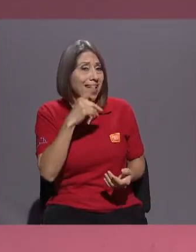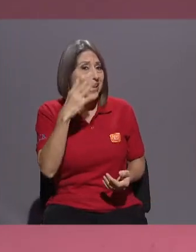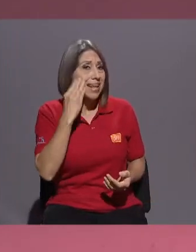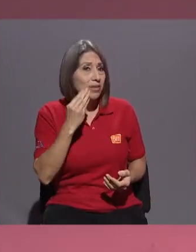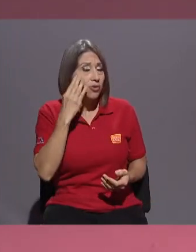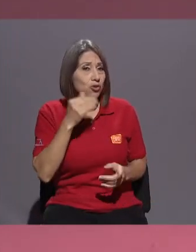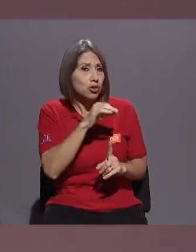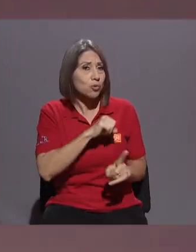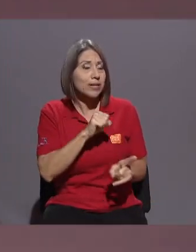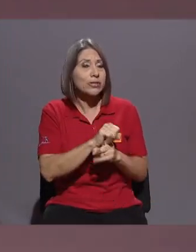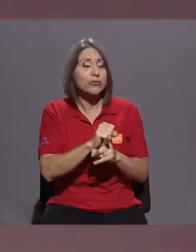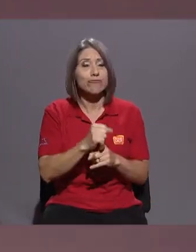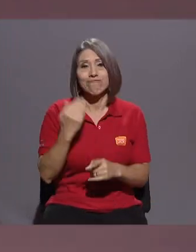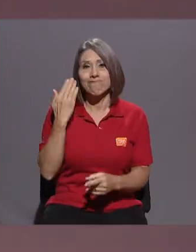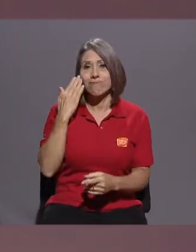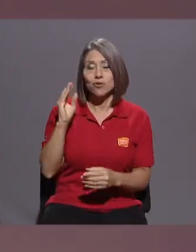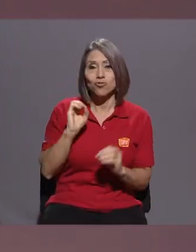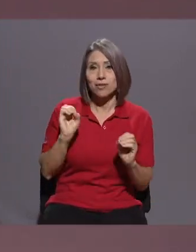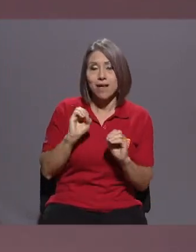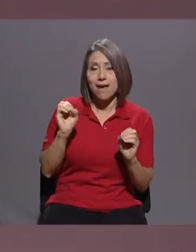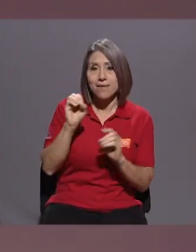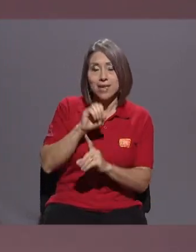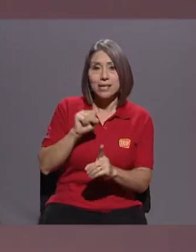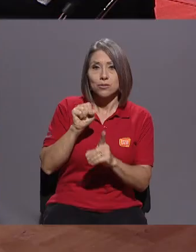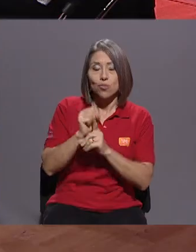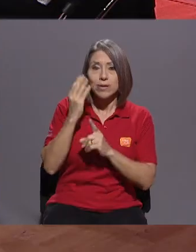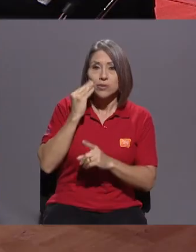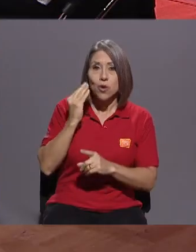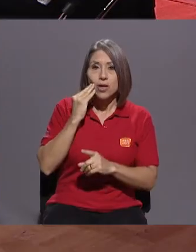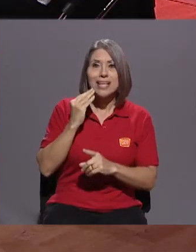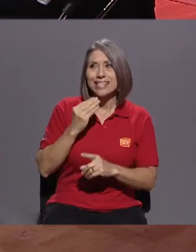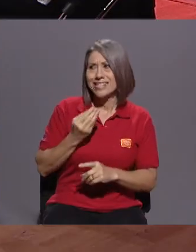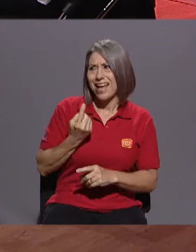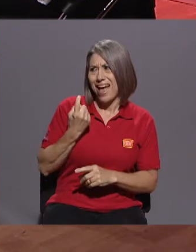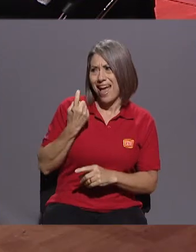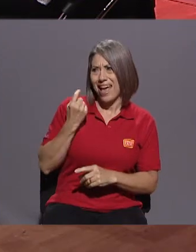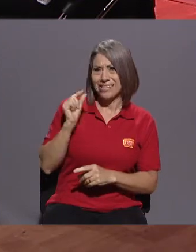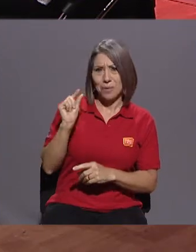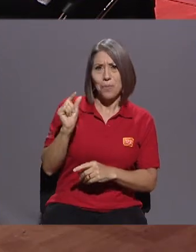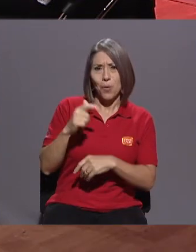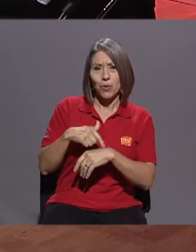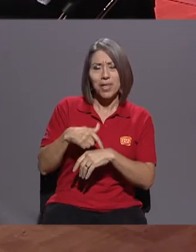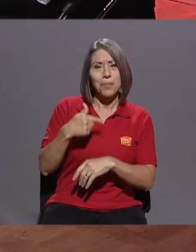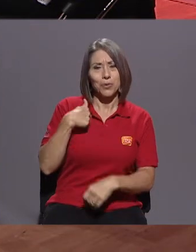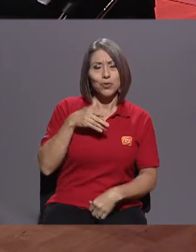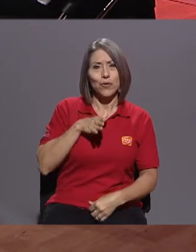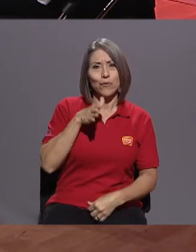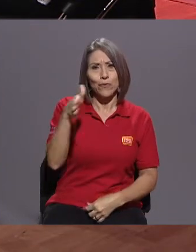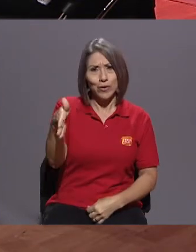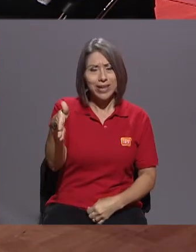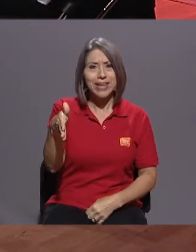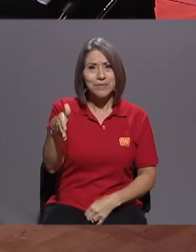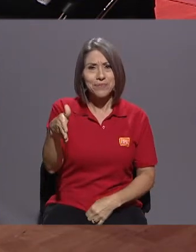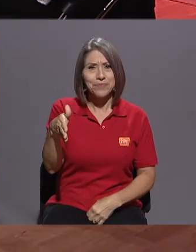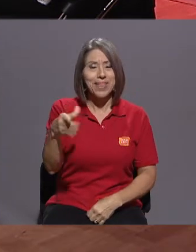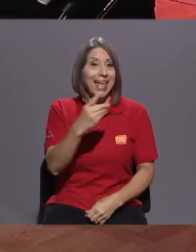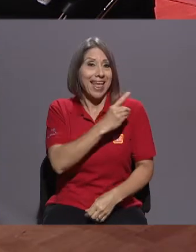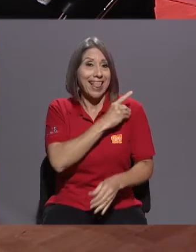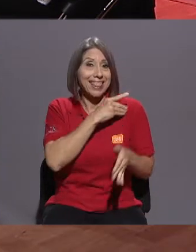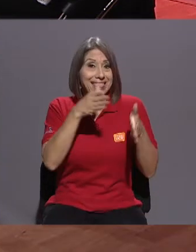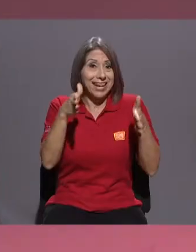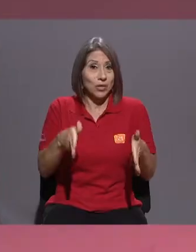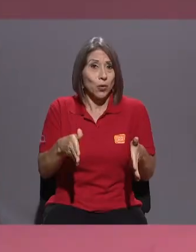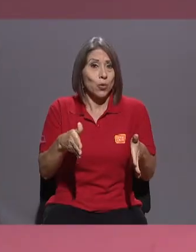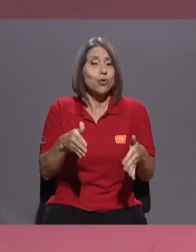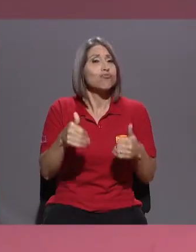estuviera viviendo Esa situación Que estuviera viviendo Esa situación Ya después Yo fui Pero hace poco Fui este